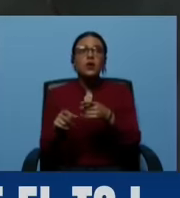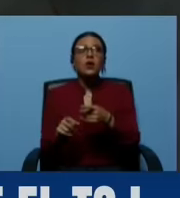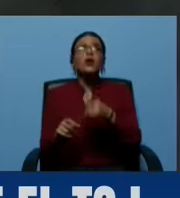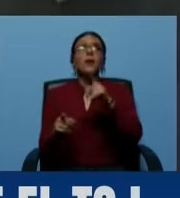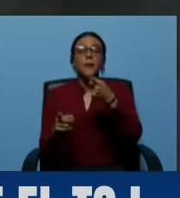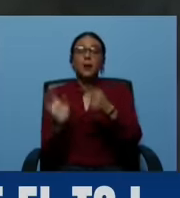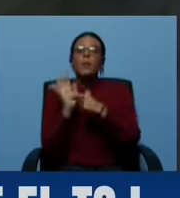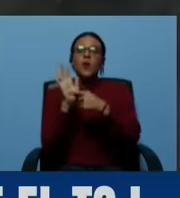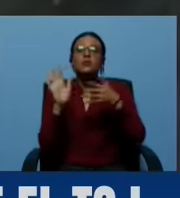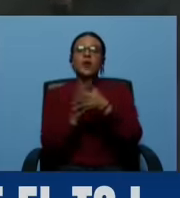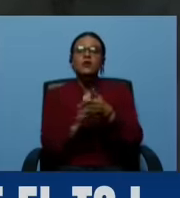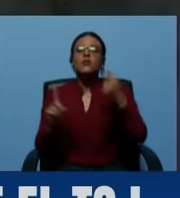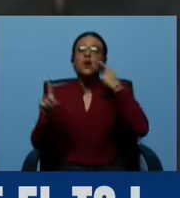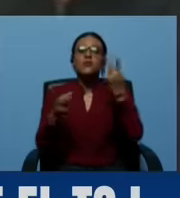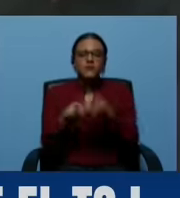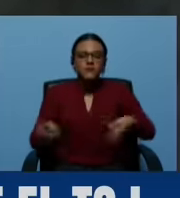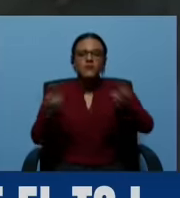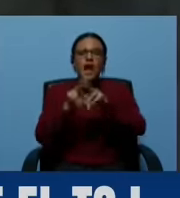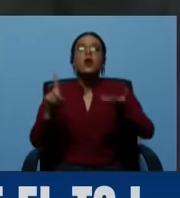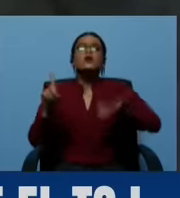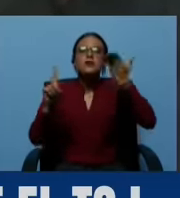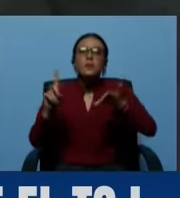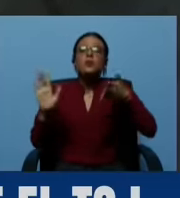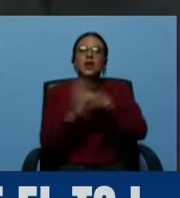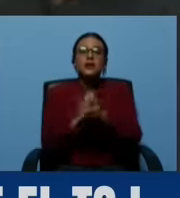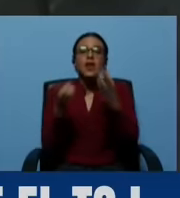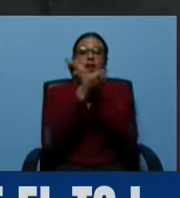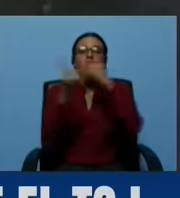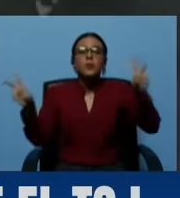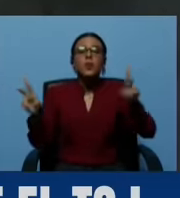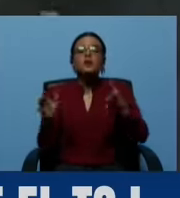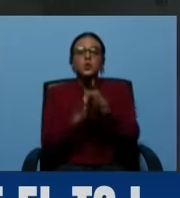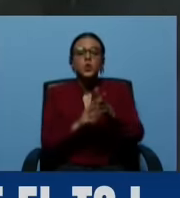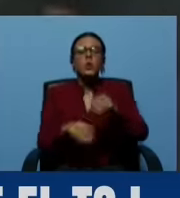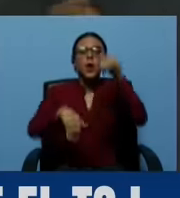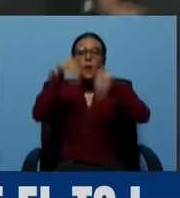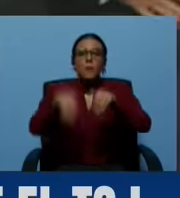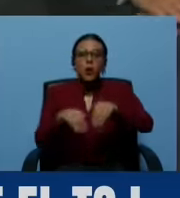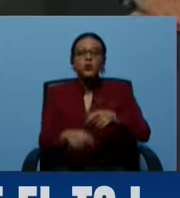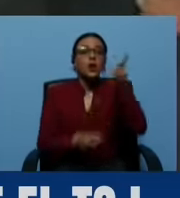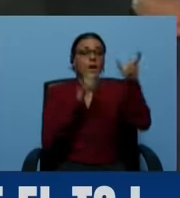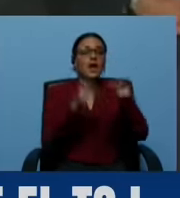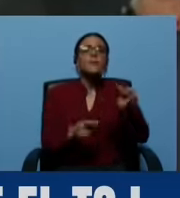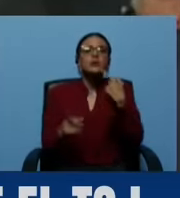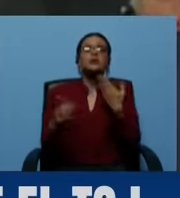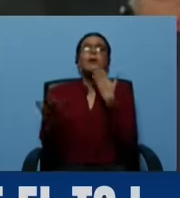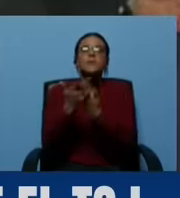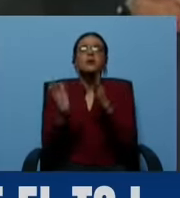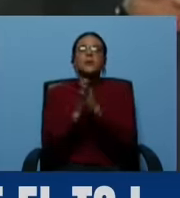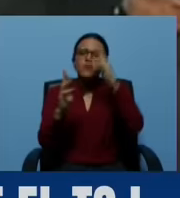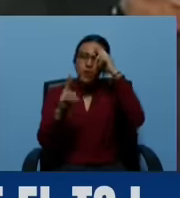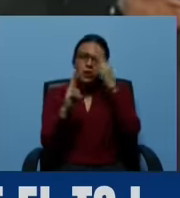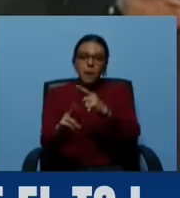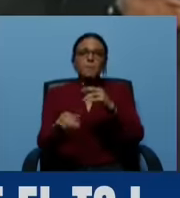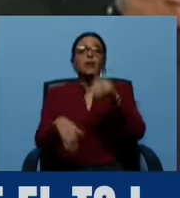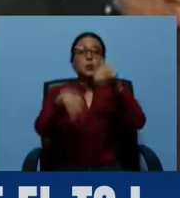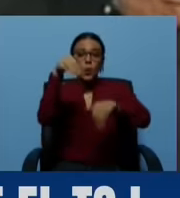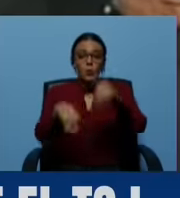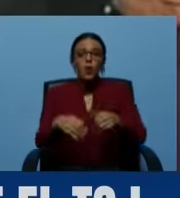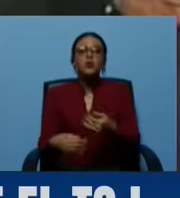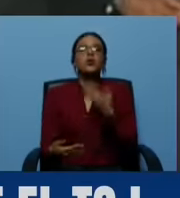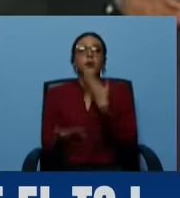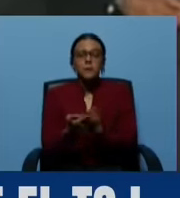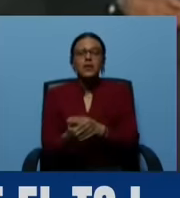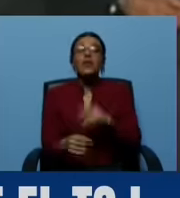razón del valor más importante que tiene la democracia, que es el voto. Y la gente exige respeto al voto, exige respeto a los